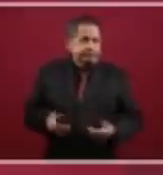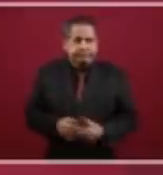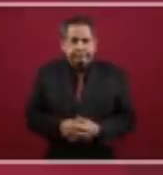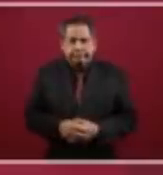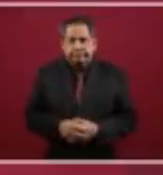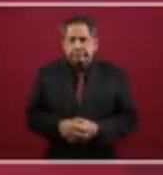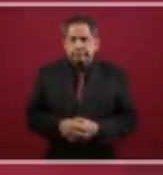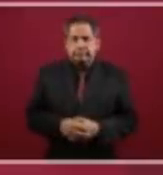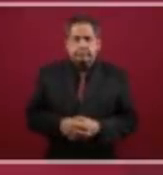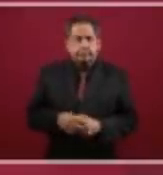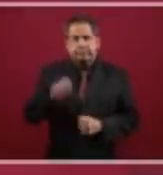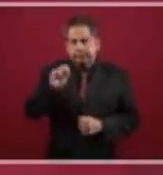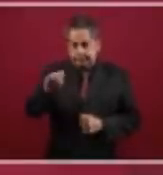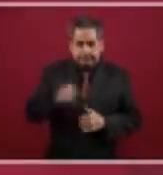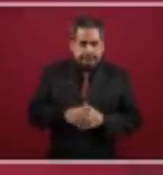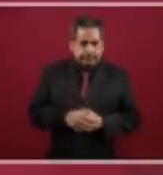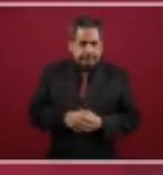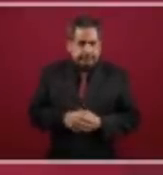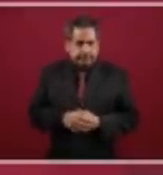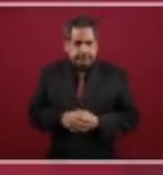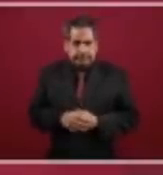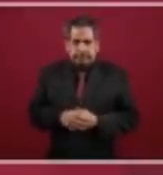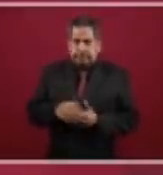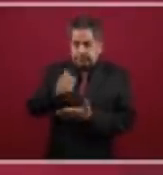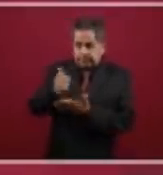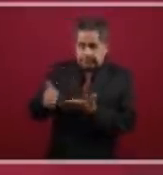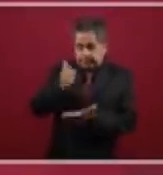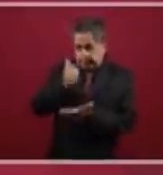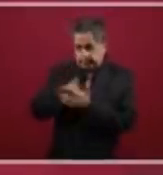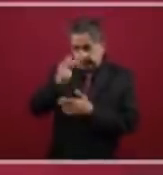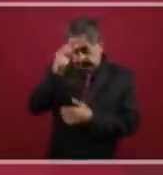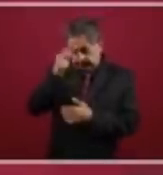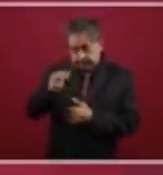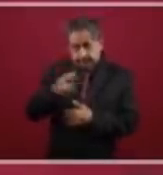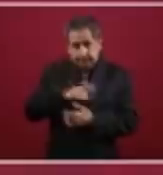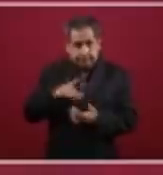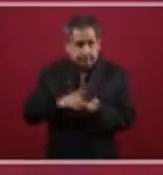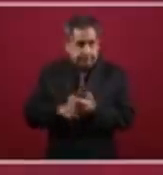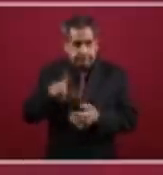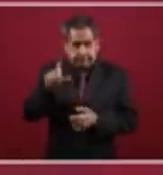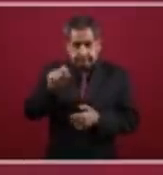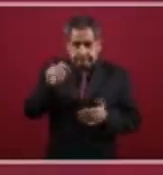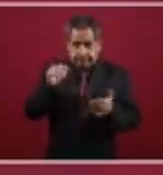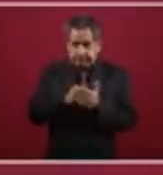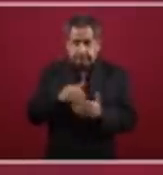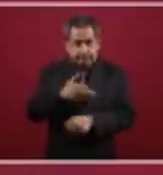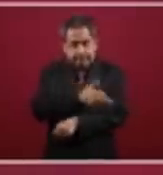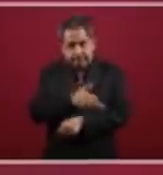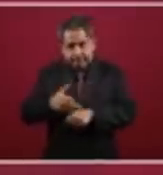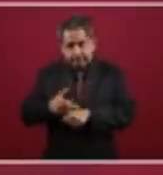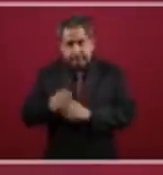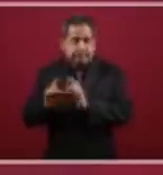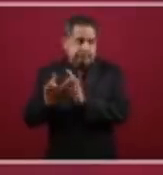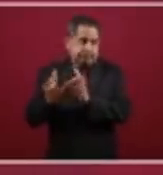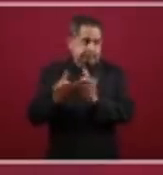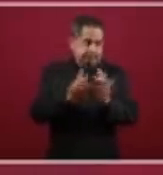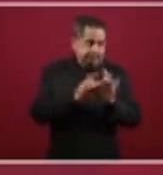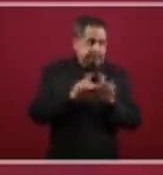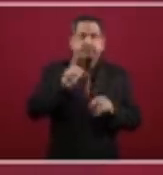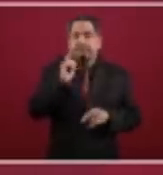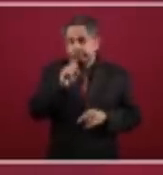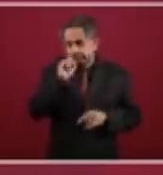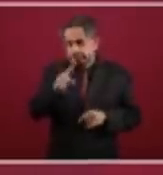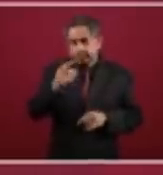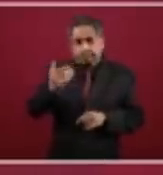Sí, en la Ciudad de México hay aproximadamente 20,000 familias damnificadas del sismo